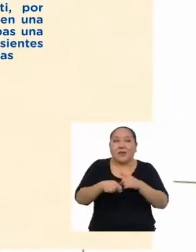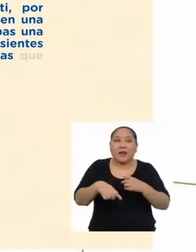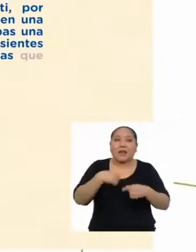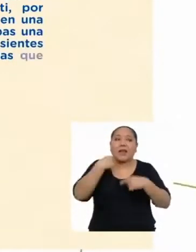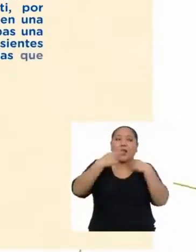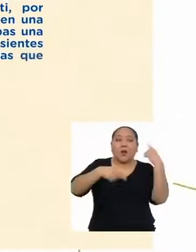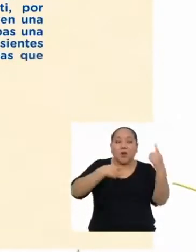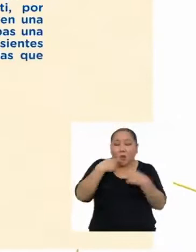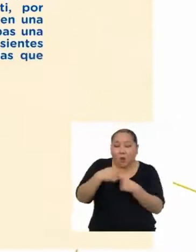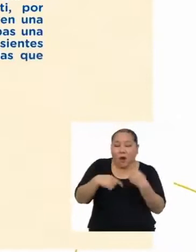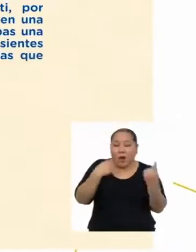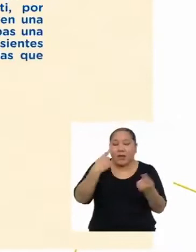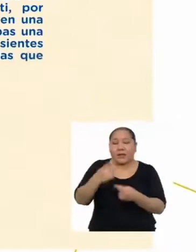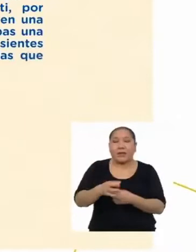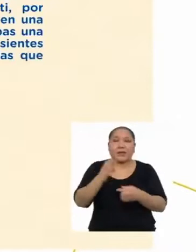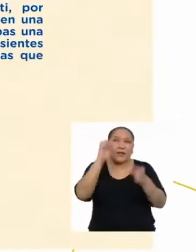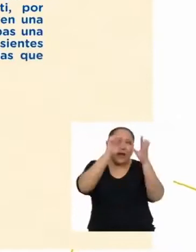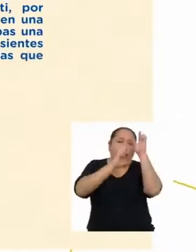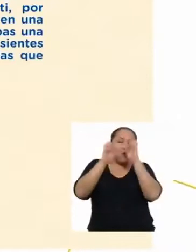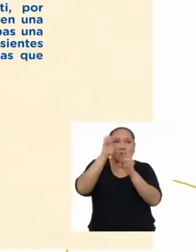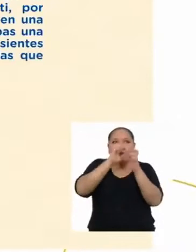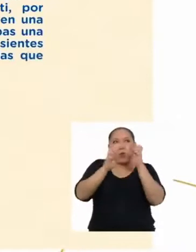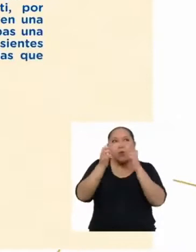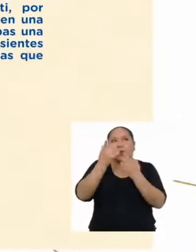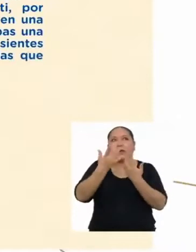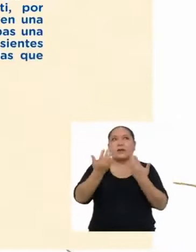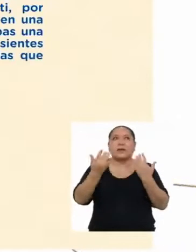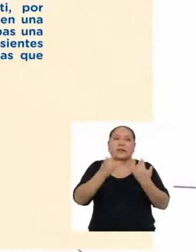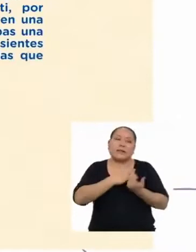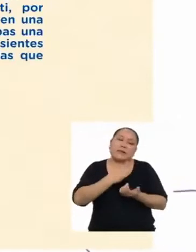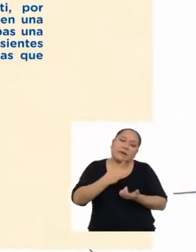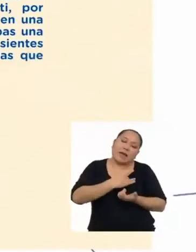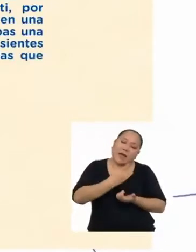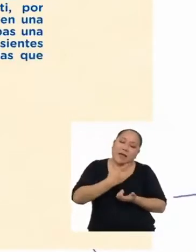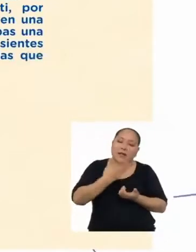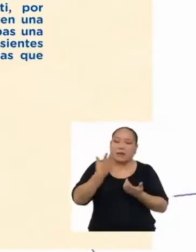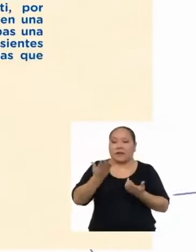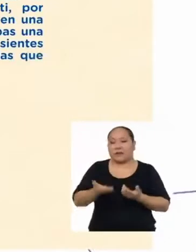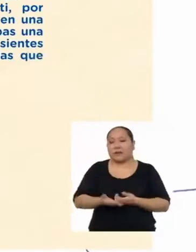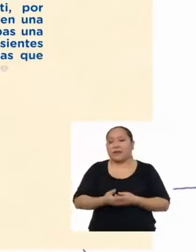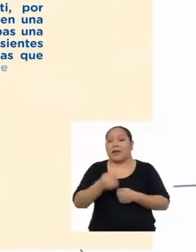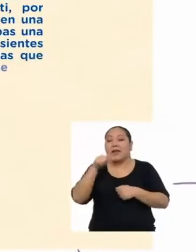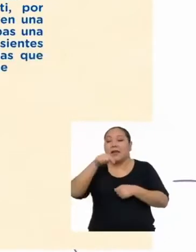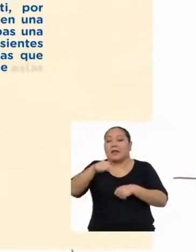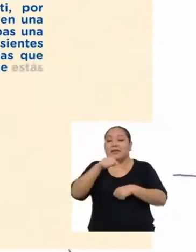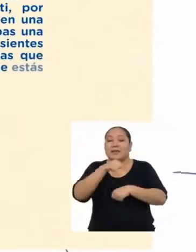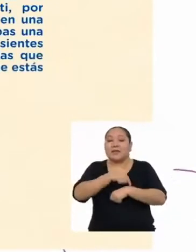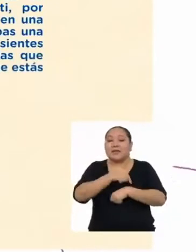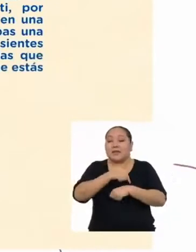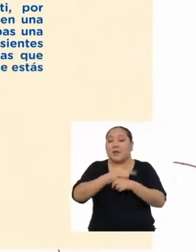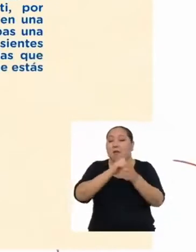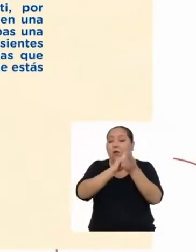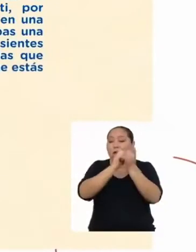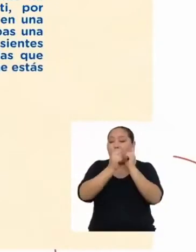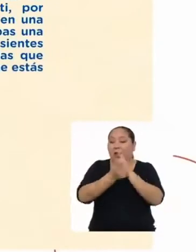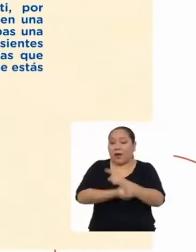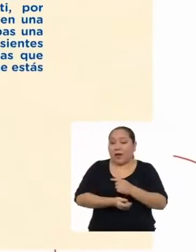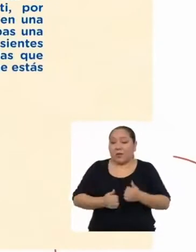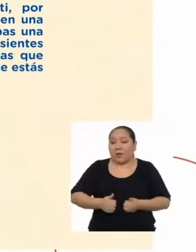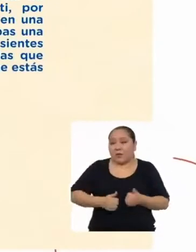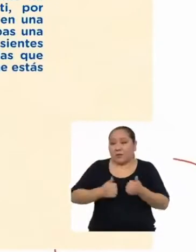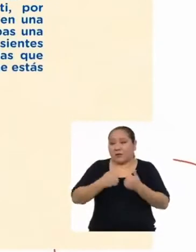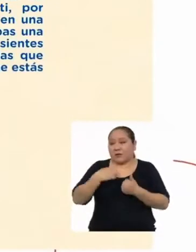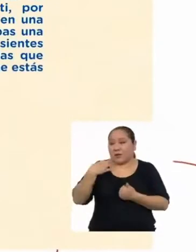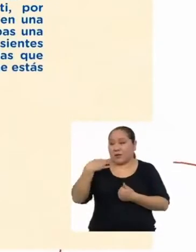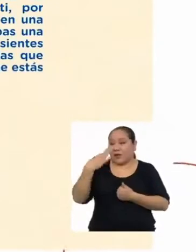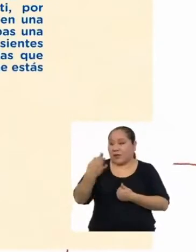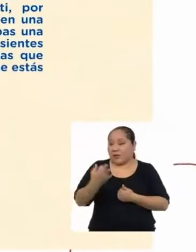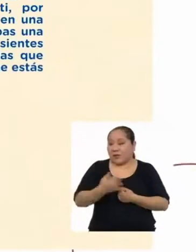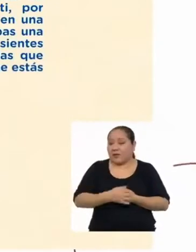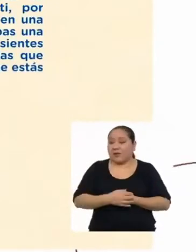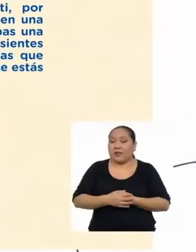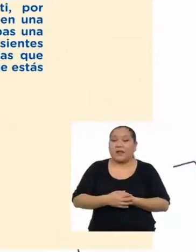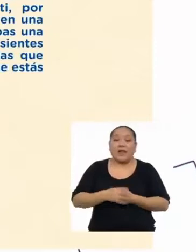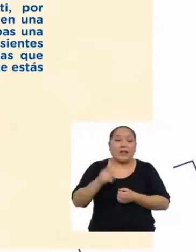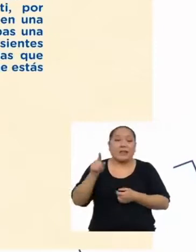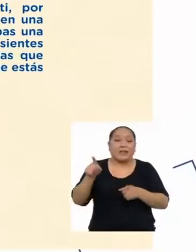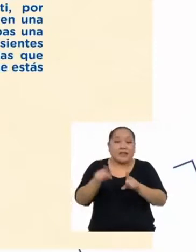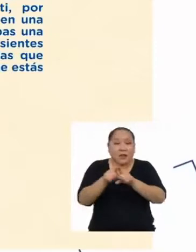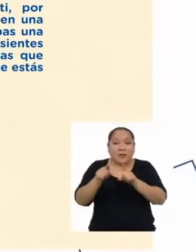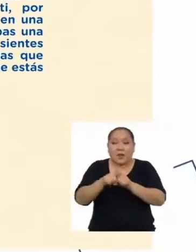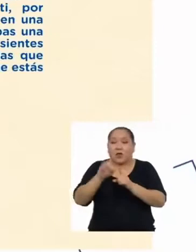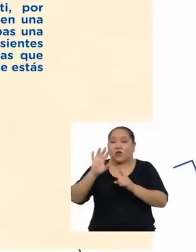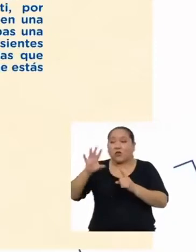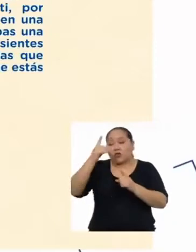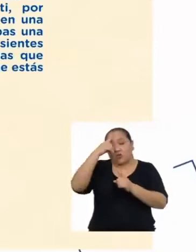las dudas que puedes estar experimentando a partir de los cambios que estás viviendo, así como tus sueños y